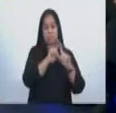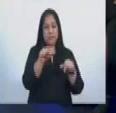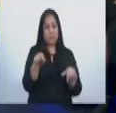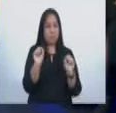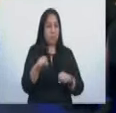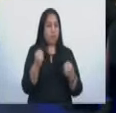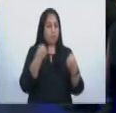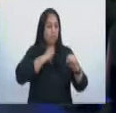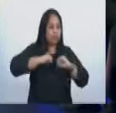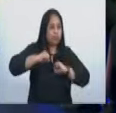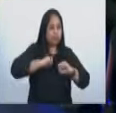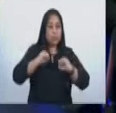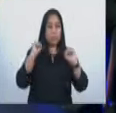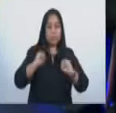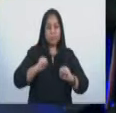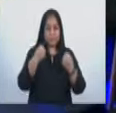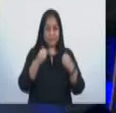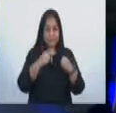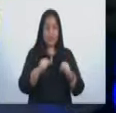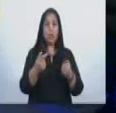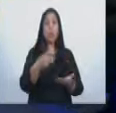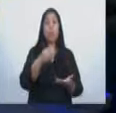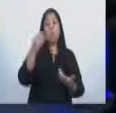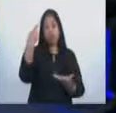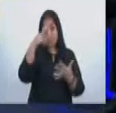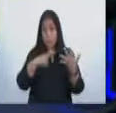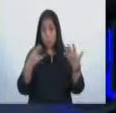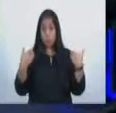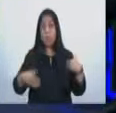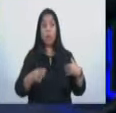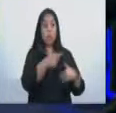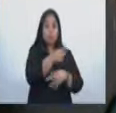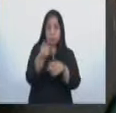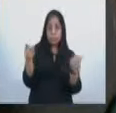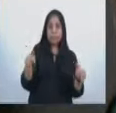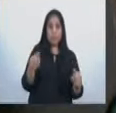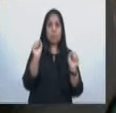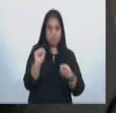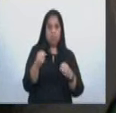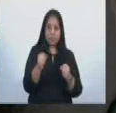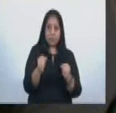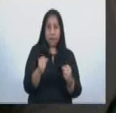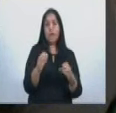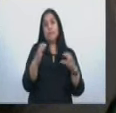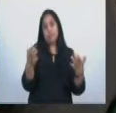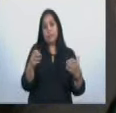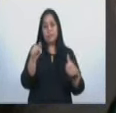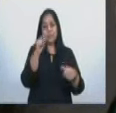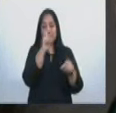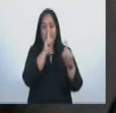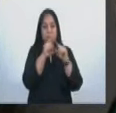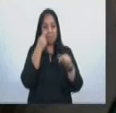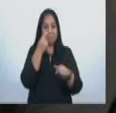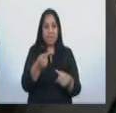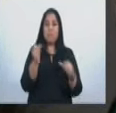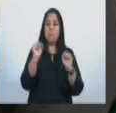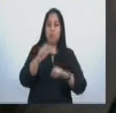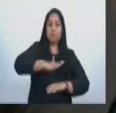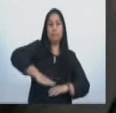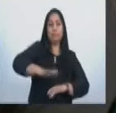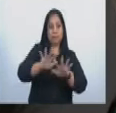desarrollarla Como creo que con el capital humano que ustedes representan lo podemos hacer va a convertirse en una